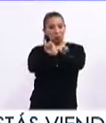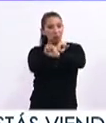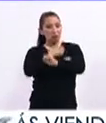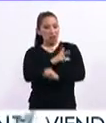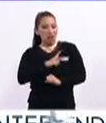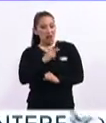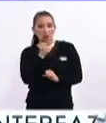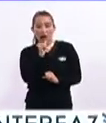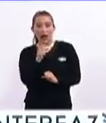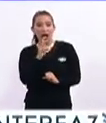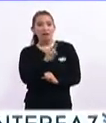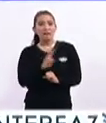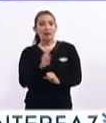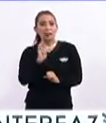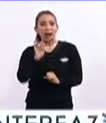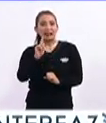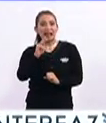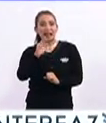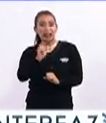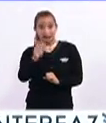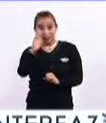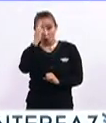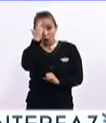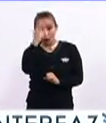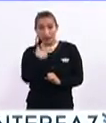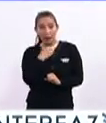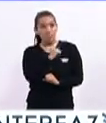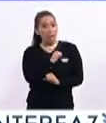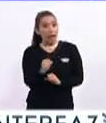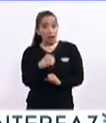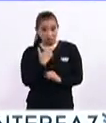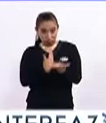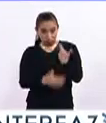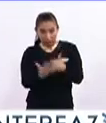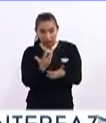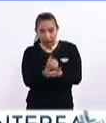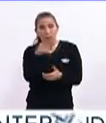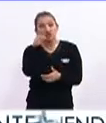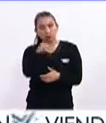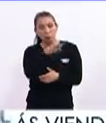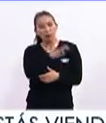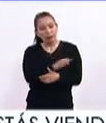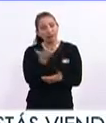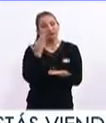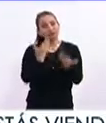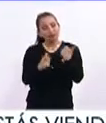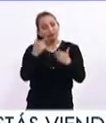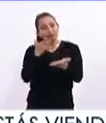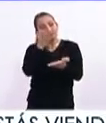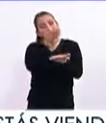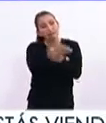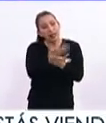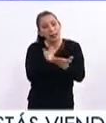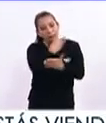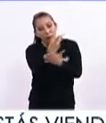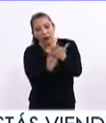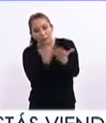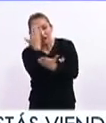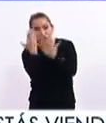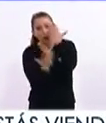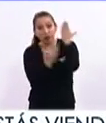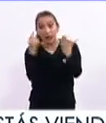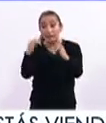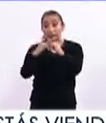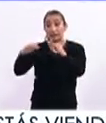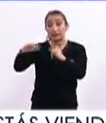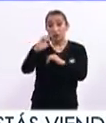cualquier veneno, virus y bacterias. Recuerda que el mal nunca triunfa, pero tú sí puedes hacerlo, acercándote a los planes de estudios que